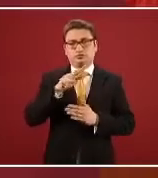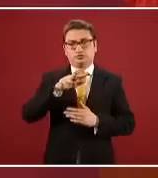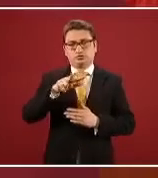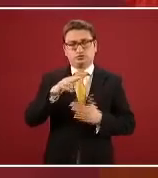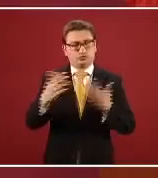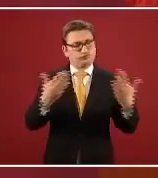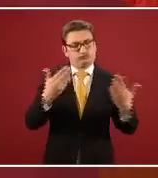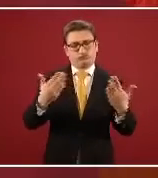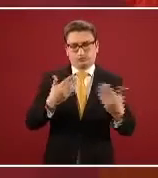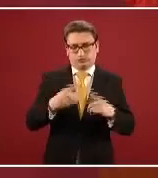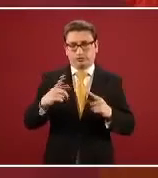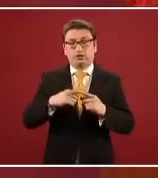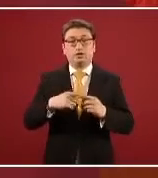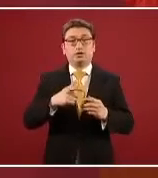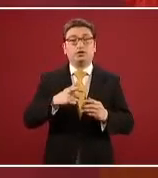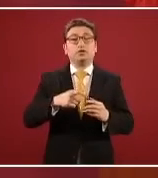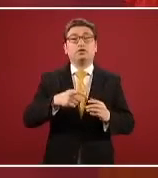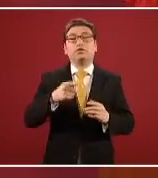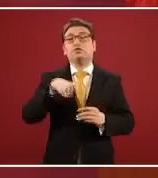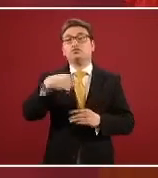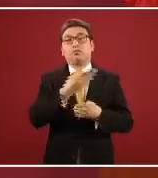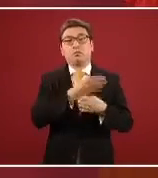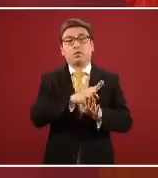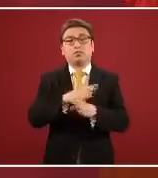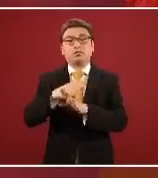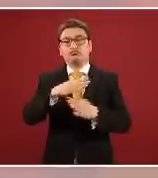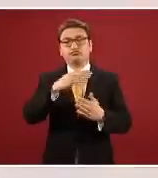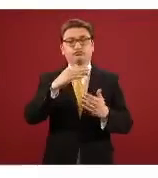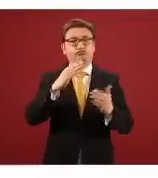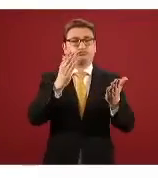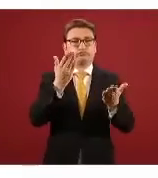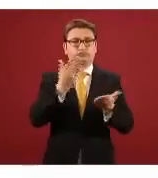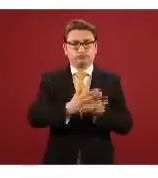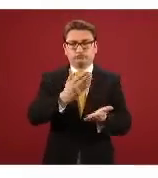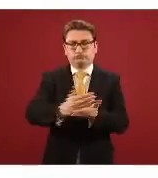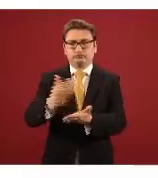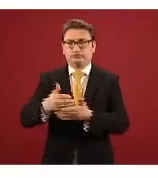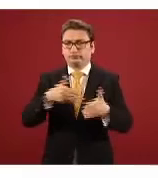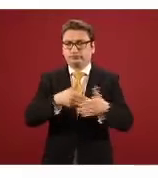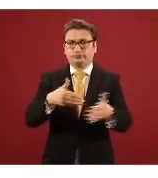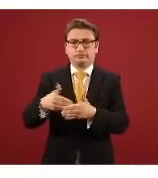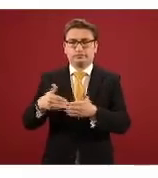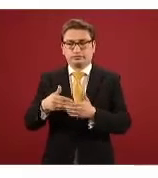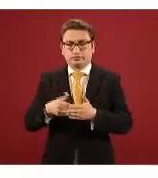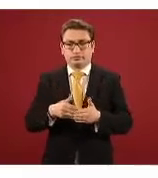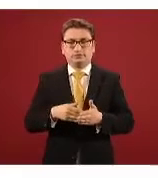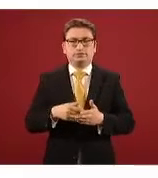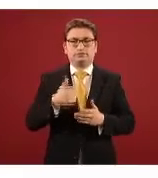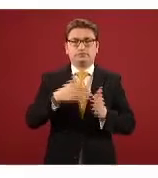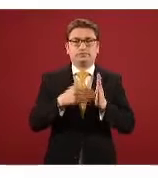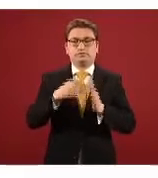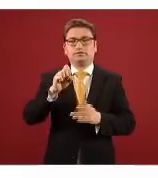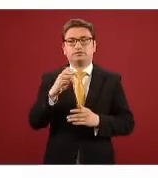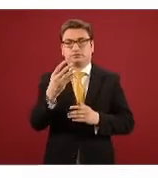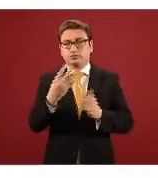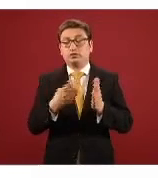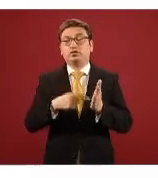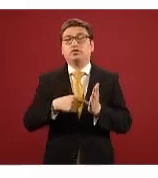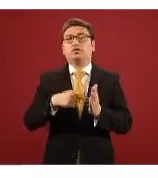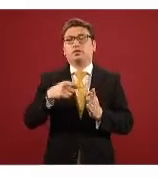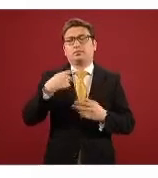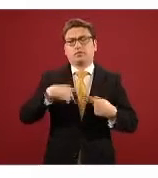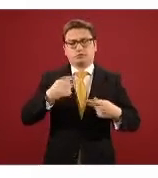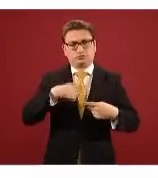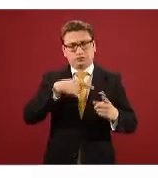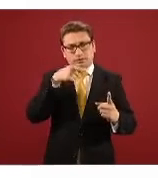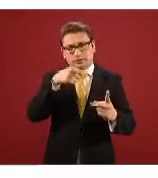favor. Cuentas bloqueadas, un total de 12,074 cuentas bloqueadas de forma directa o indirecta, es decir, con personas a las que se